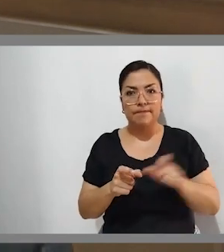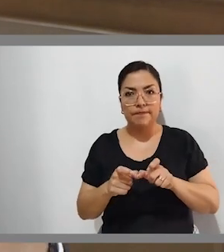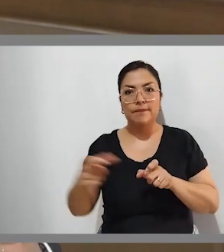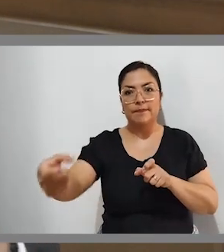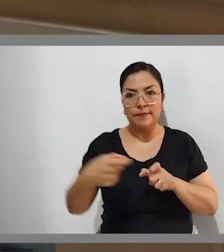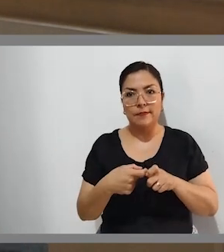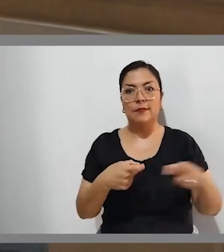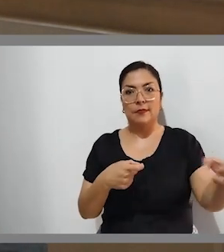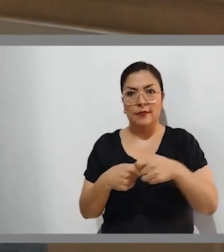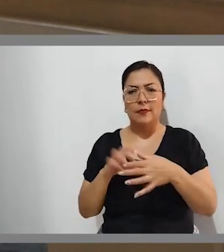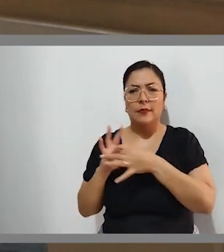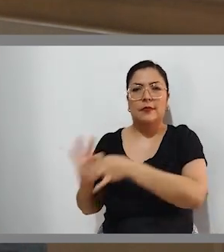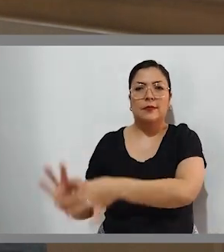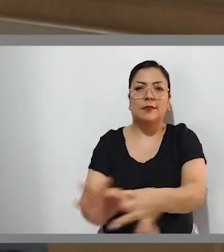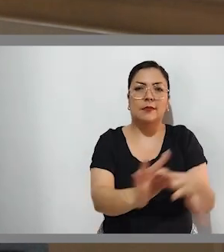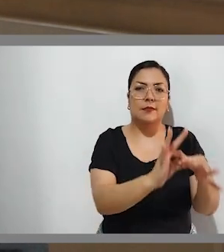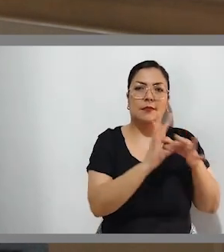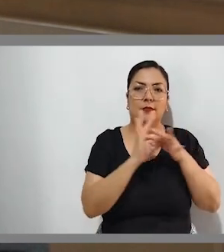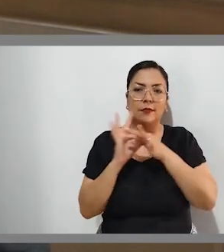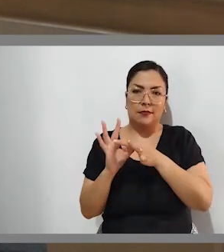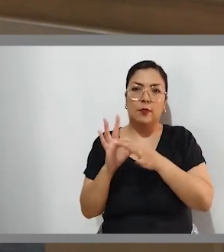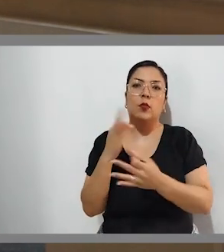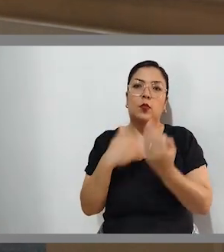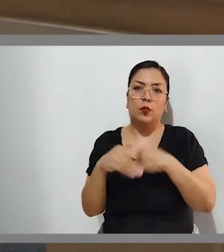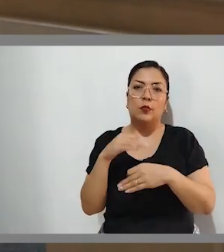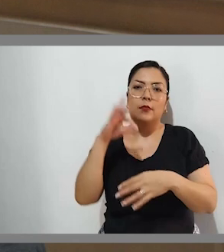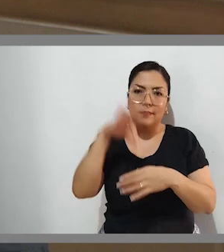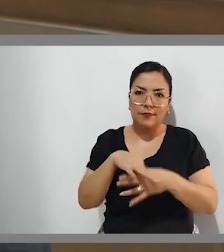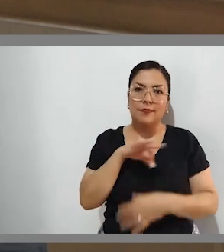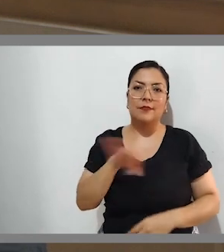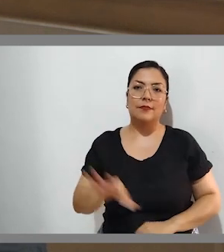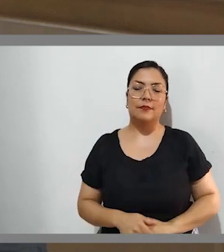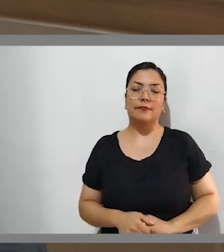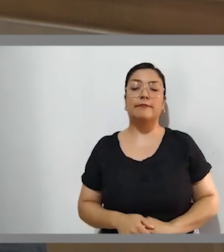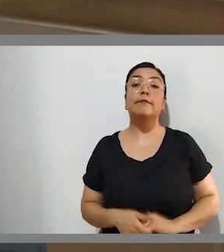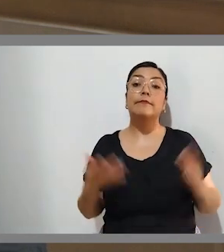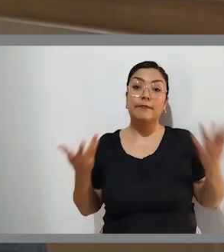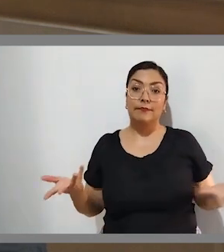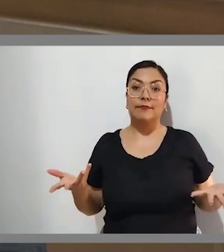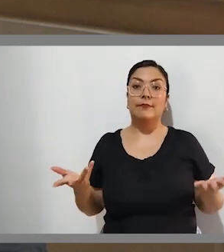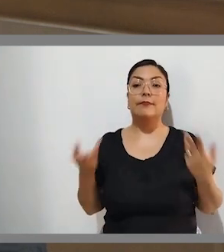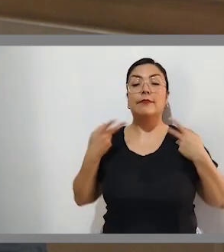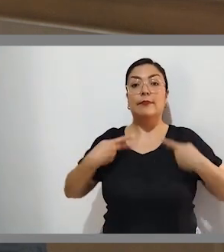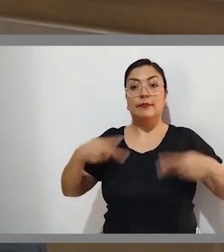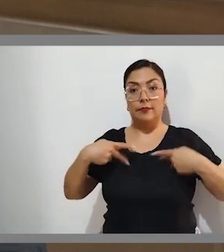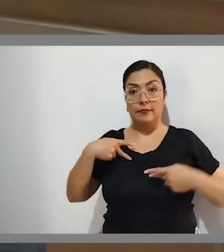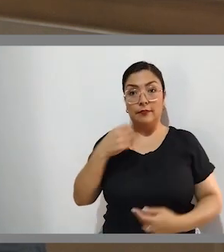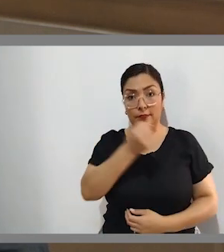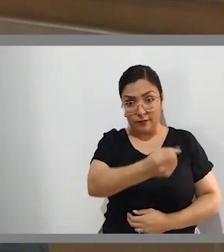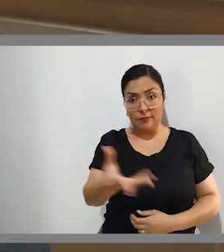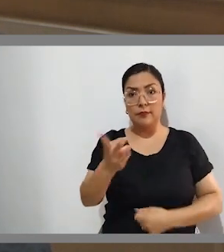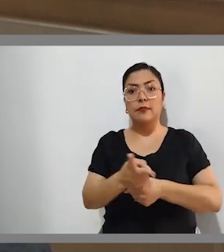de la ciudadanía, lo que nos permite seguir generando la democracia. Entonces yo invitaría a las personas que